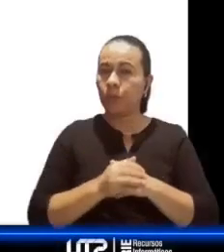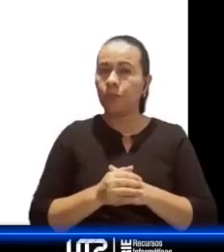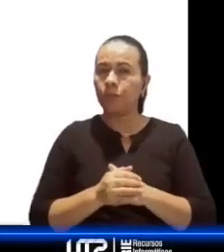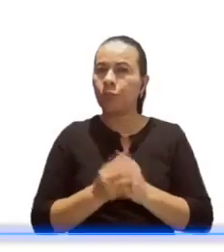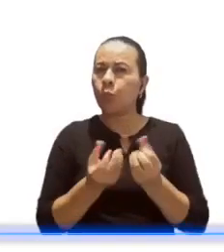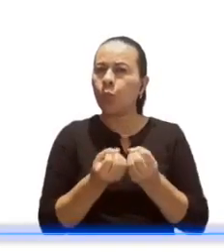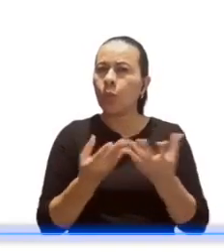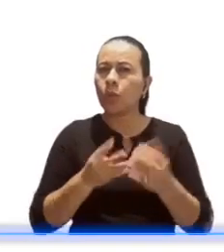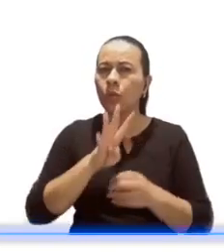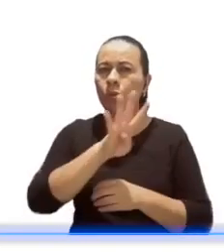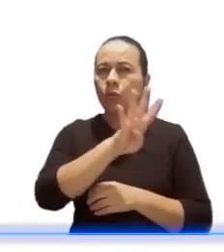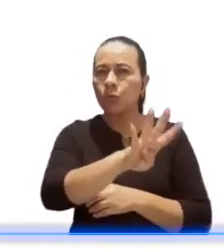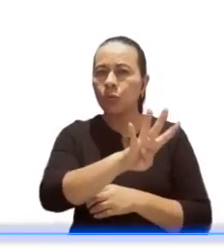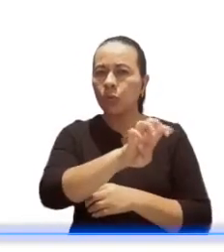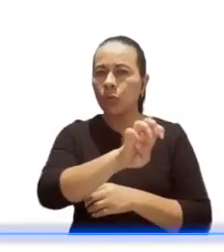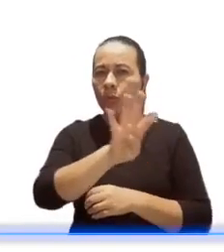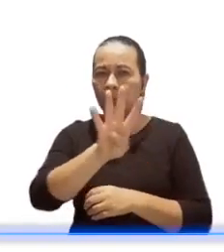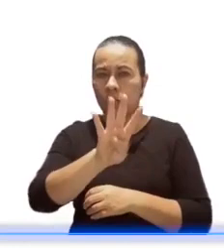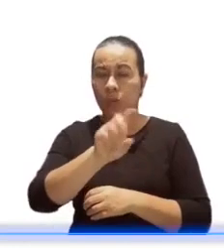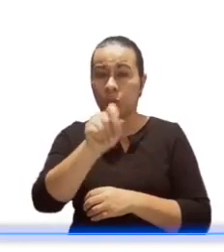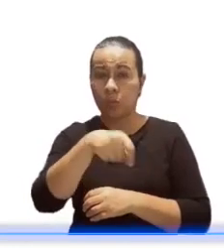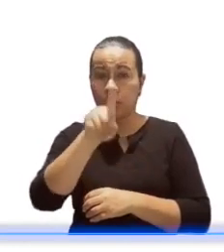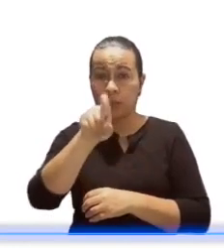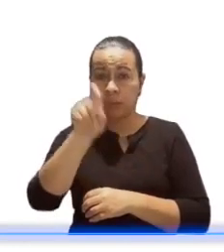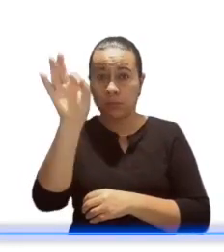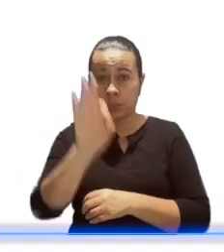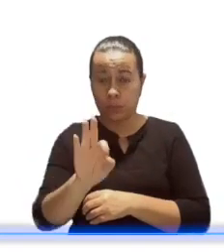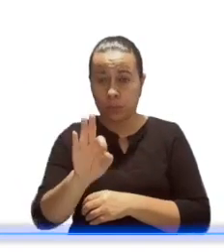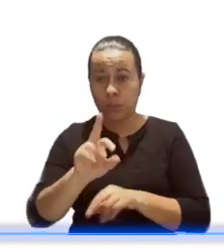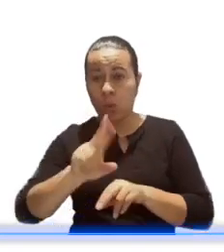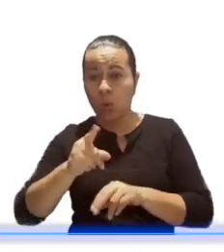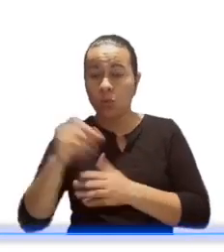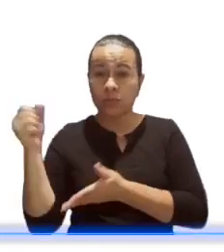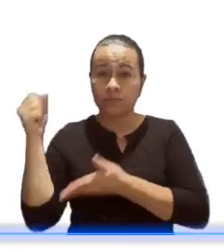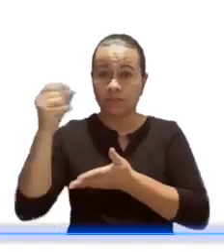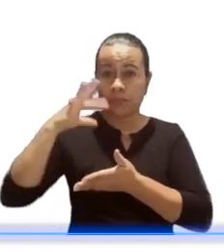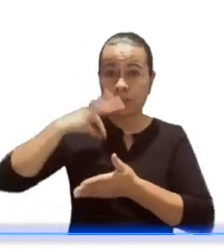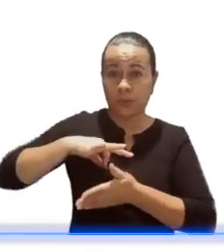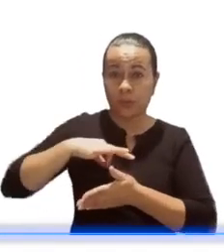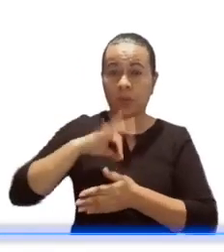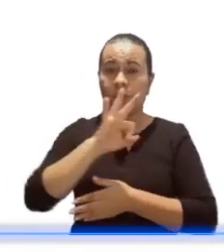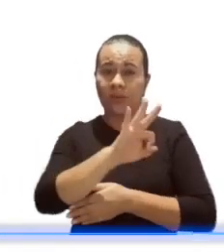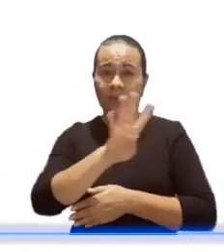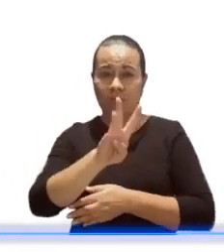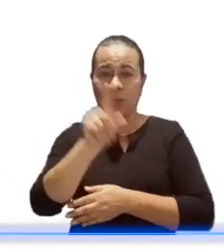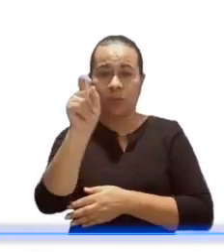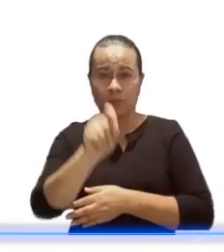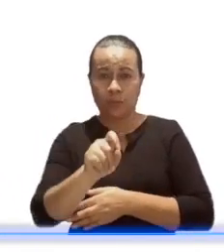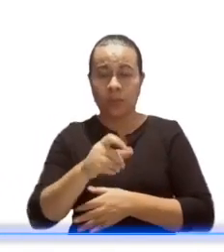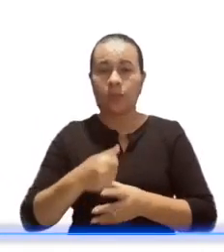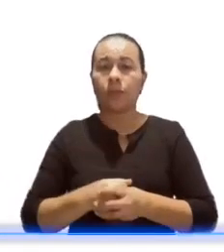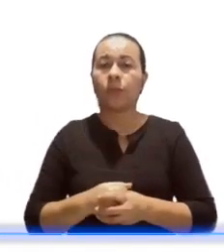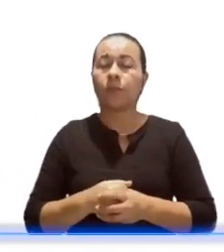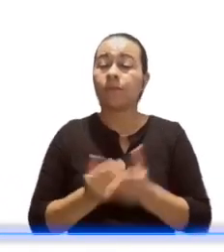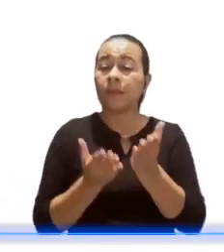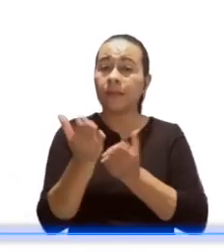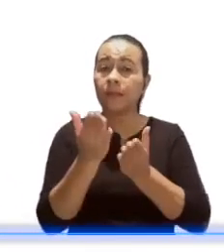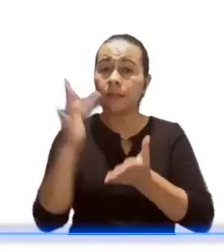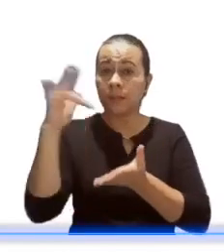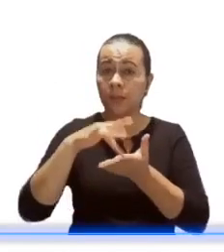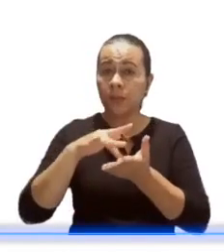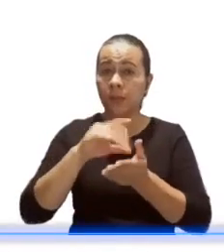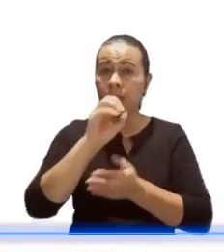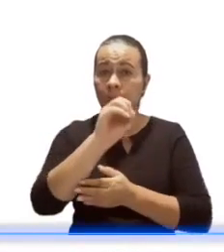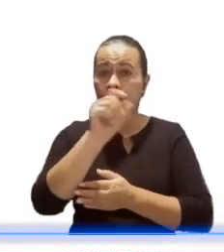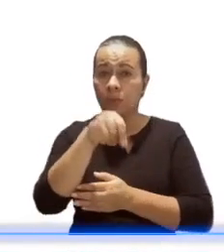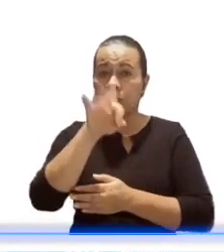funcionamiento, con una participación del 94,6%, seguido por los gastos de inversión con un 4,6% y finalmente